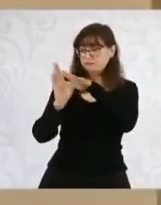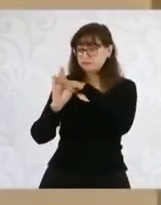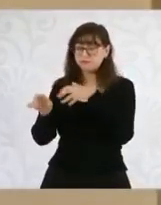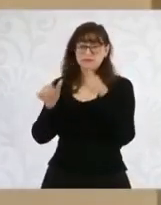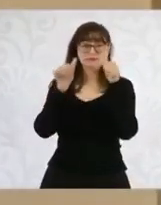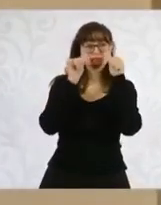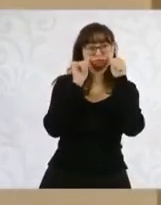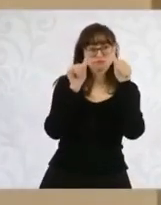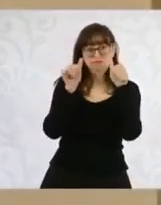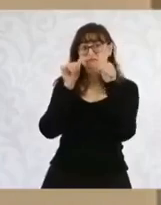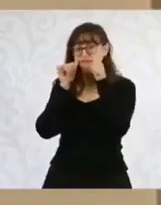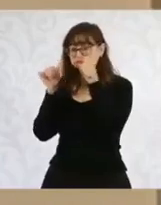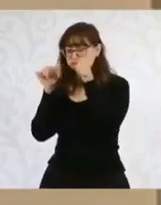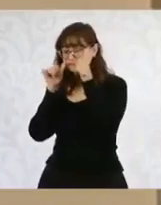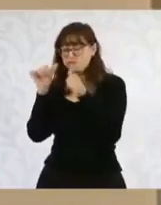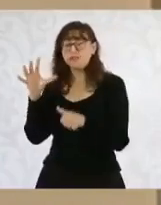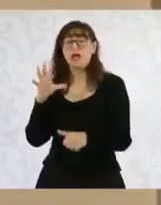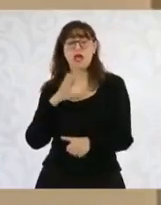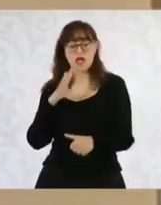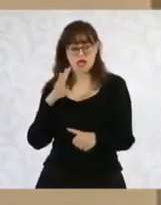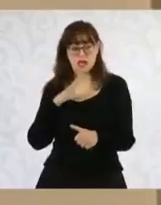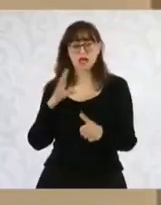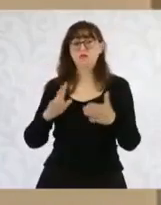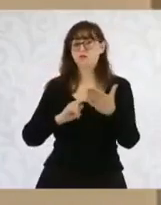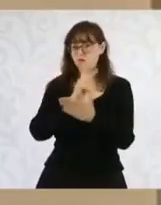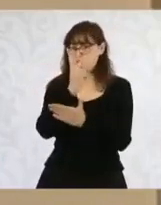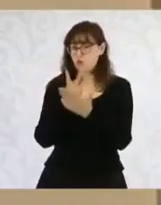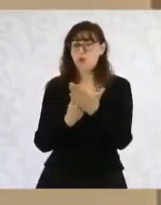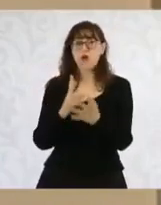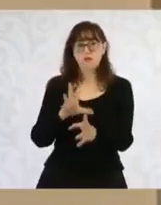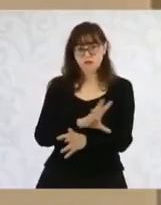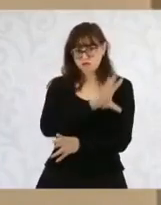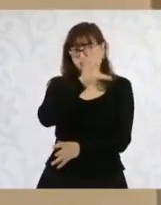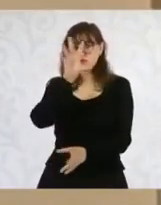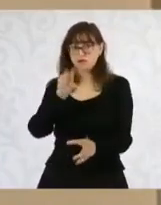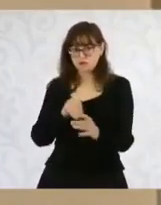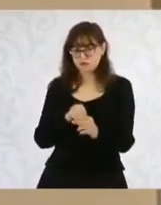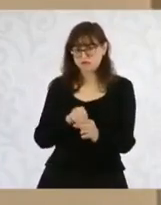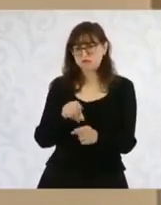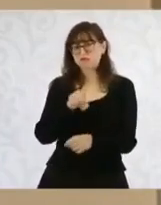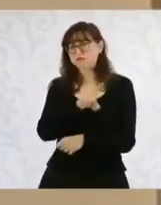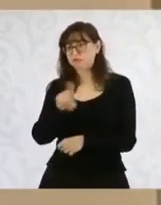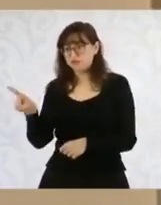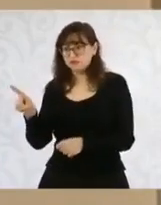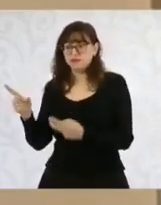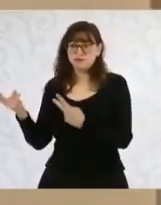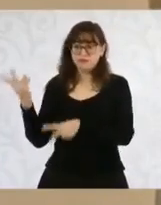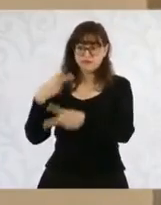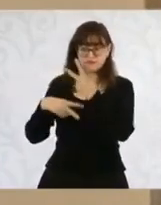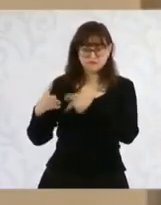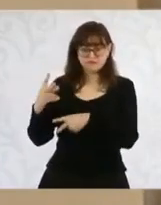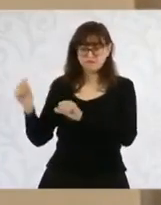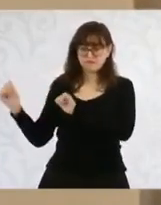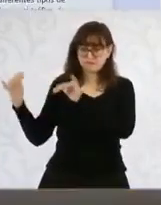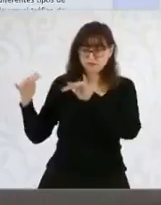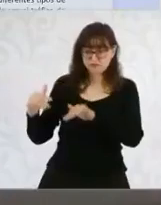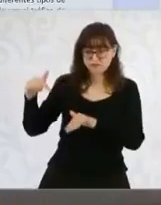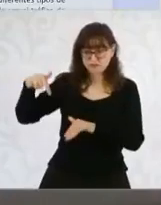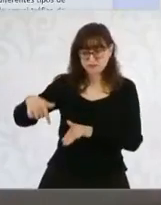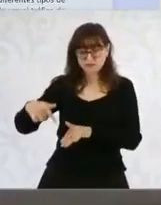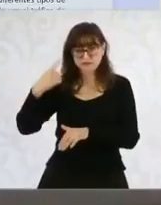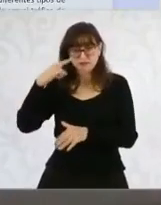cruzan nuestro territorio y tienen como destino la frontera sur de los Estados Unidos de